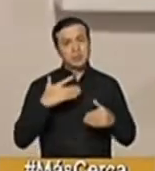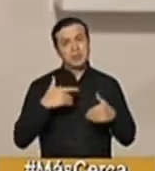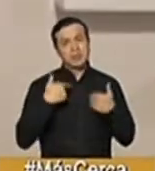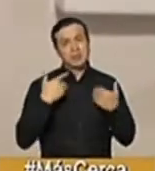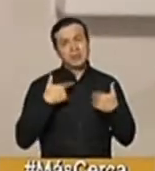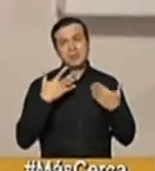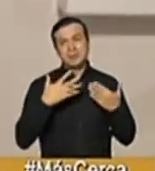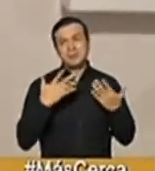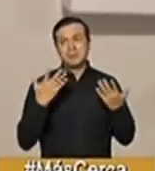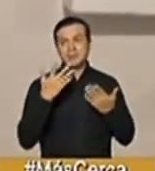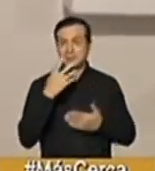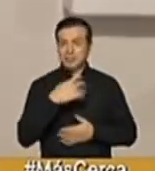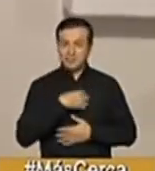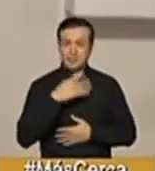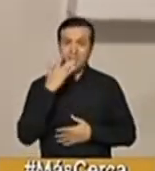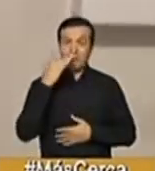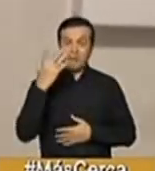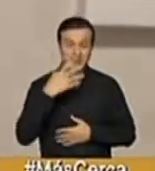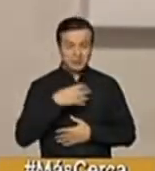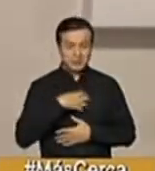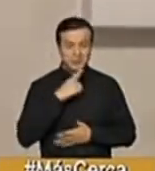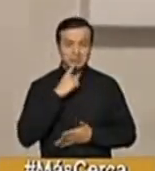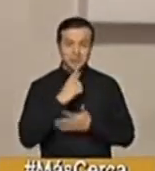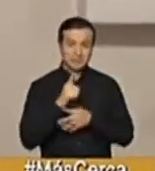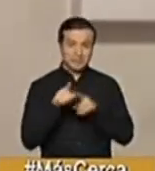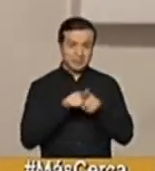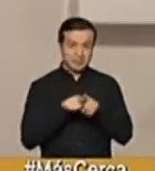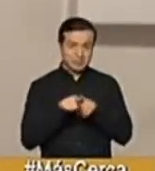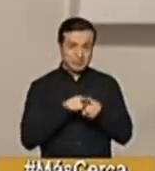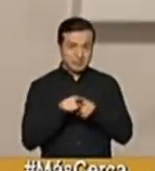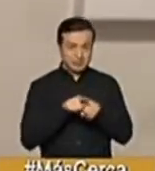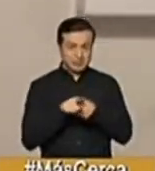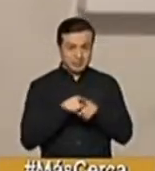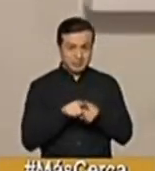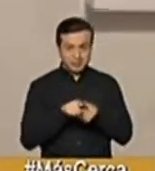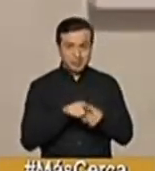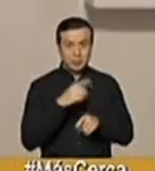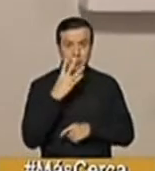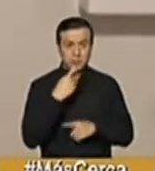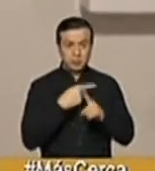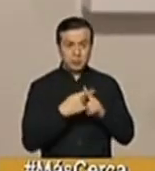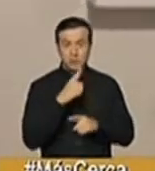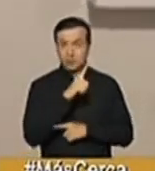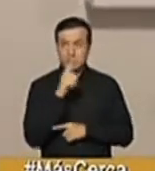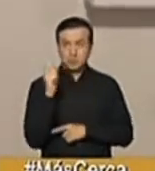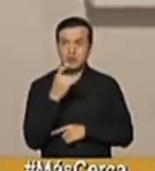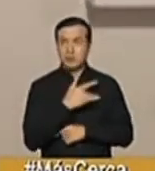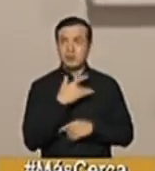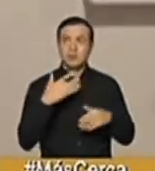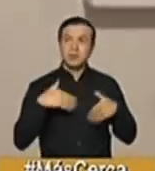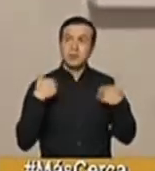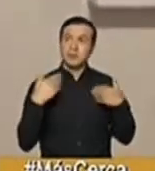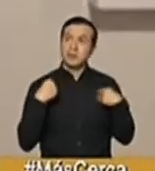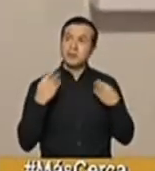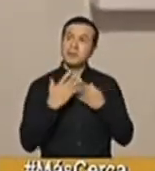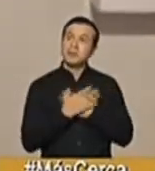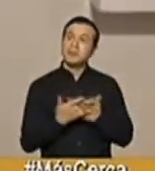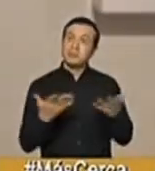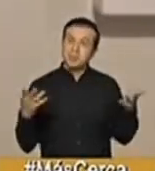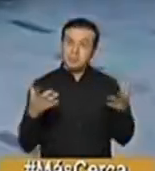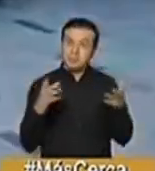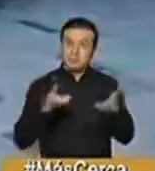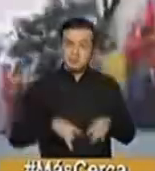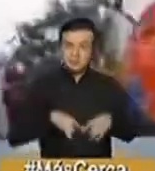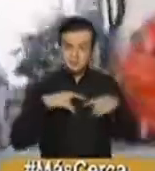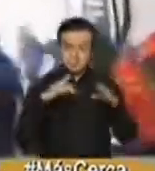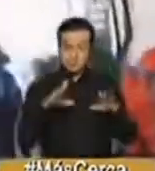por obtener esta medalla de oro en la prueba de la posta de 4x100 y pues me siento muy contenta aquí en